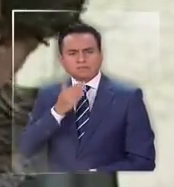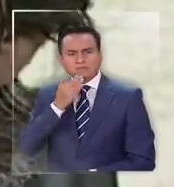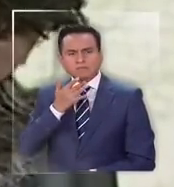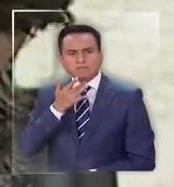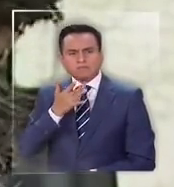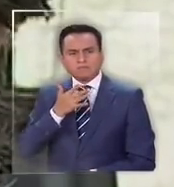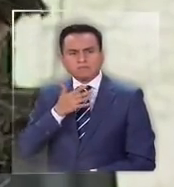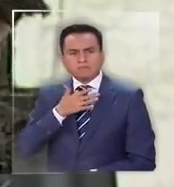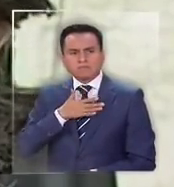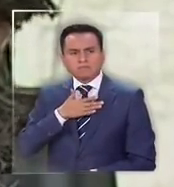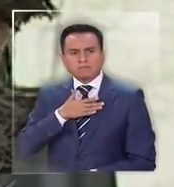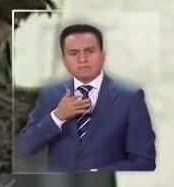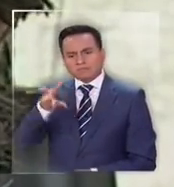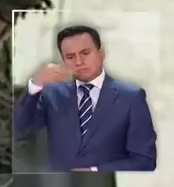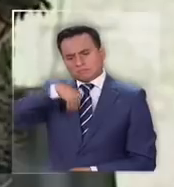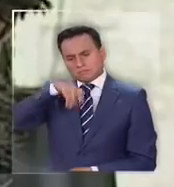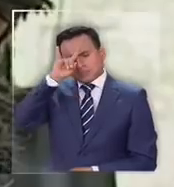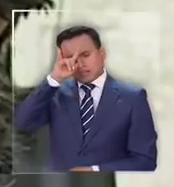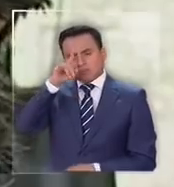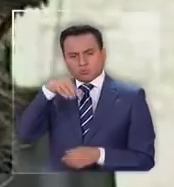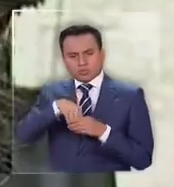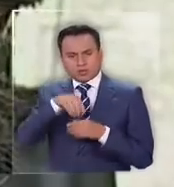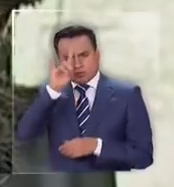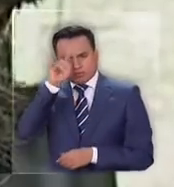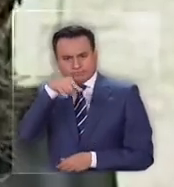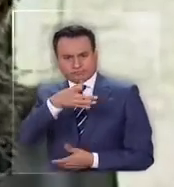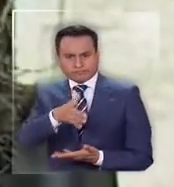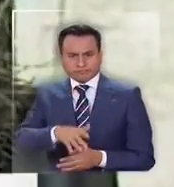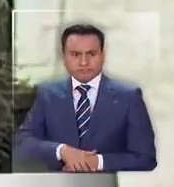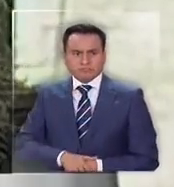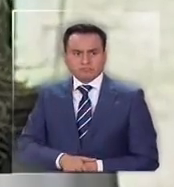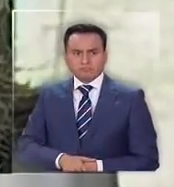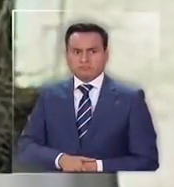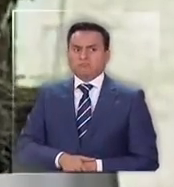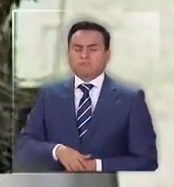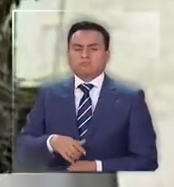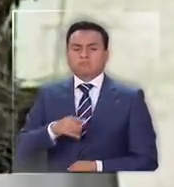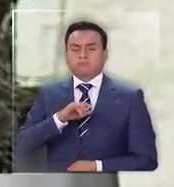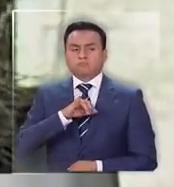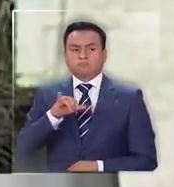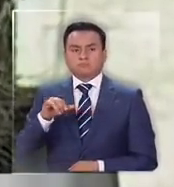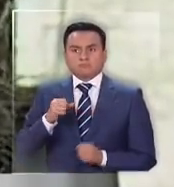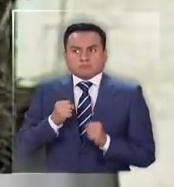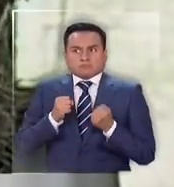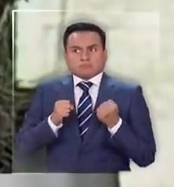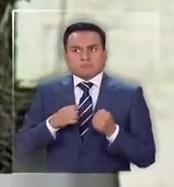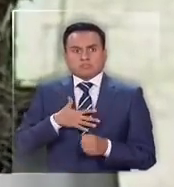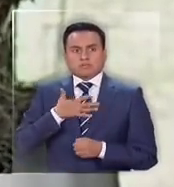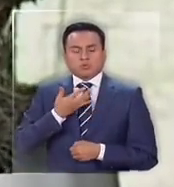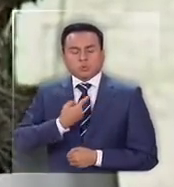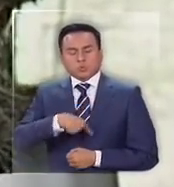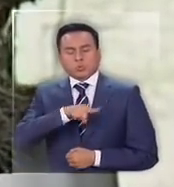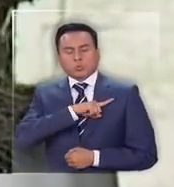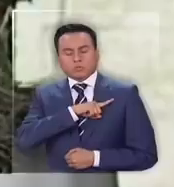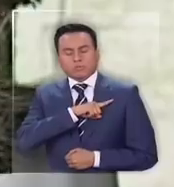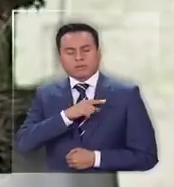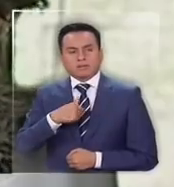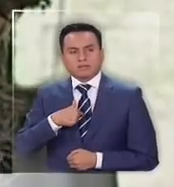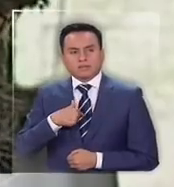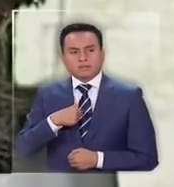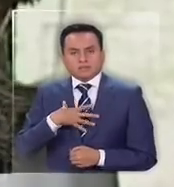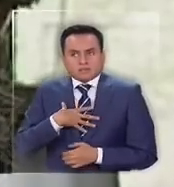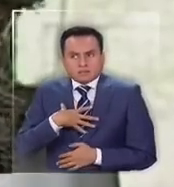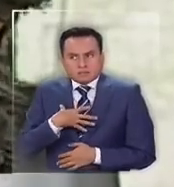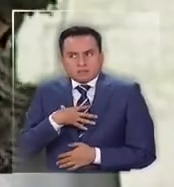quería que violente que se me hubiera metido el diablo, como estar poseído con el diablo. A lo cual mi angustia y sentimiento de culpa y